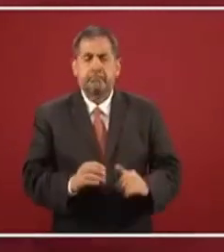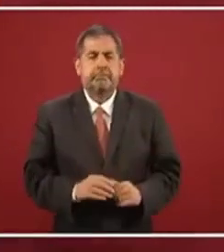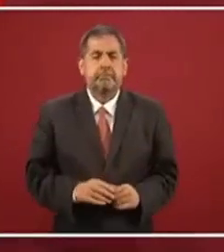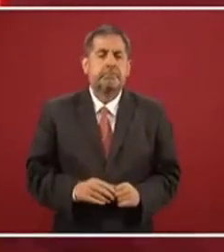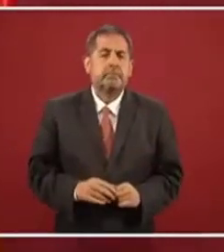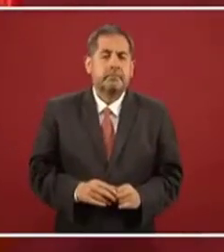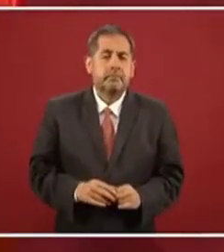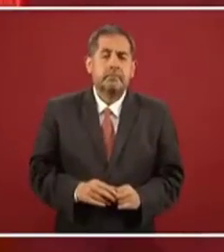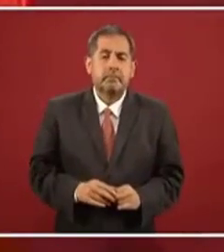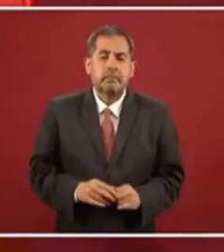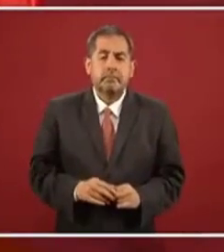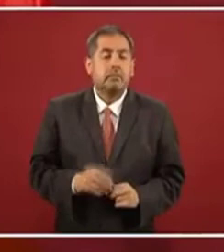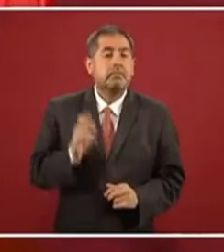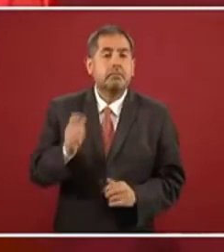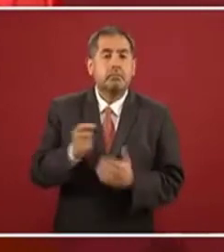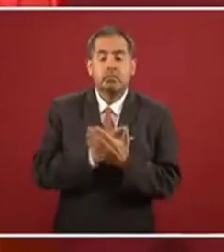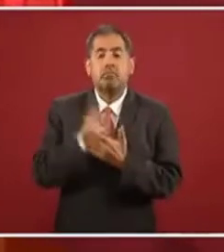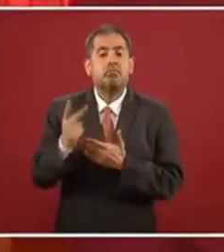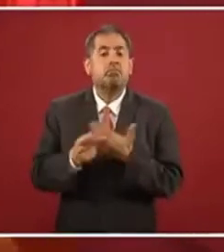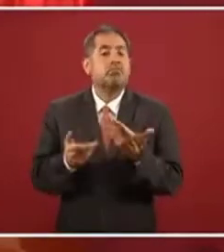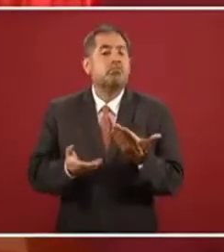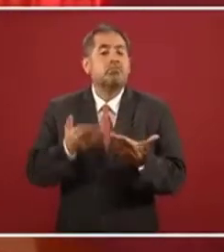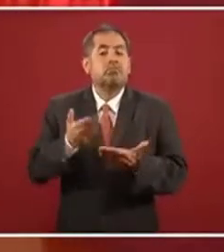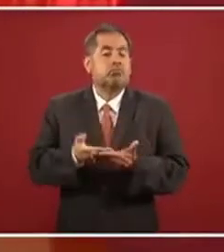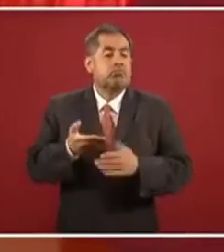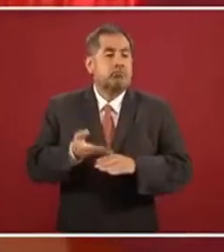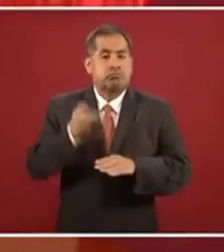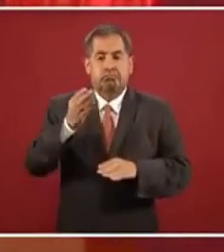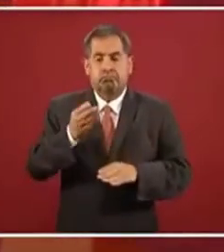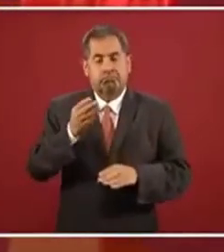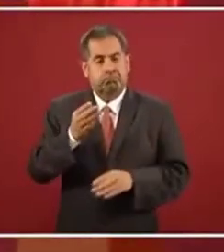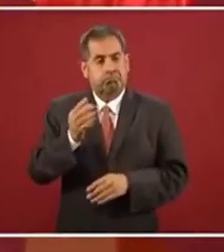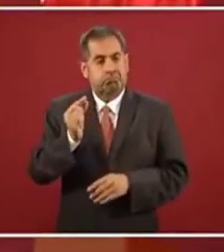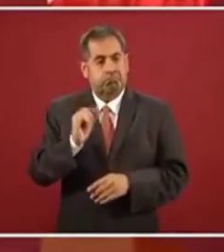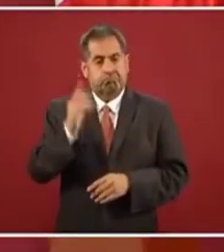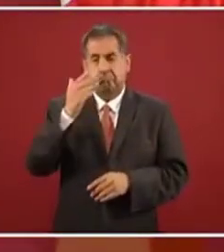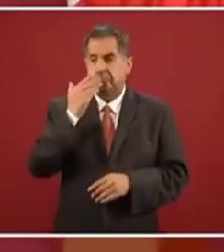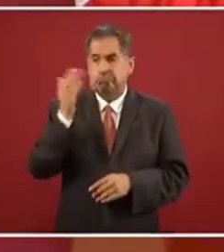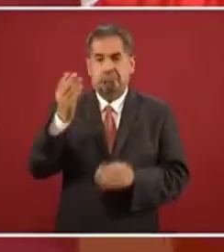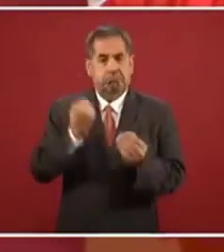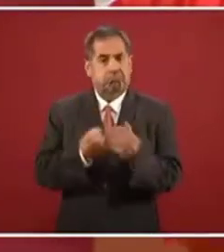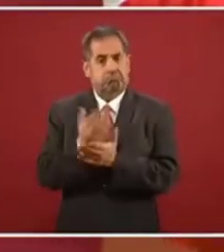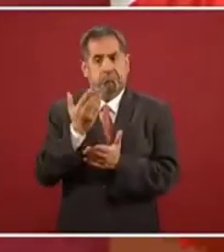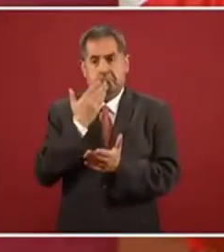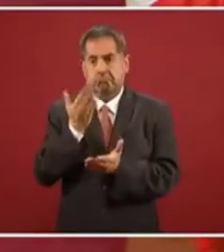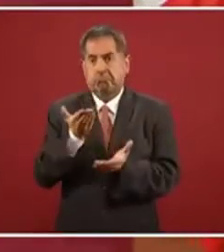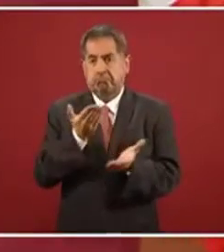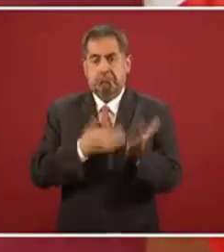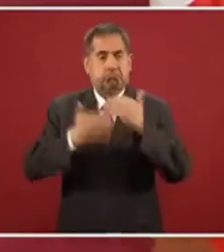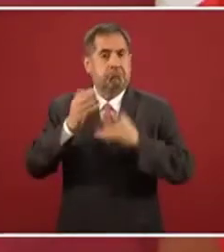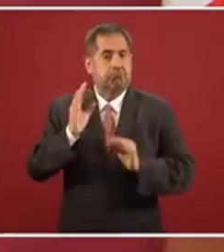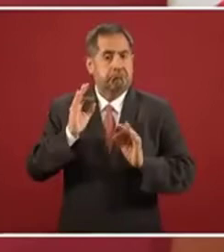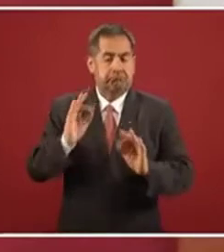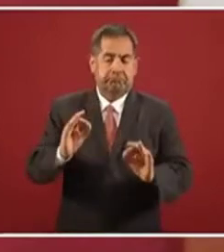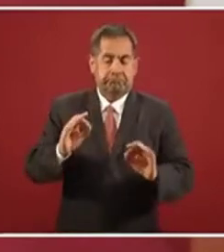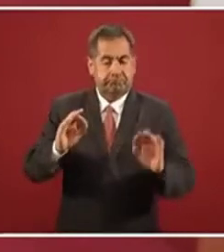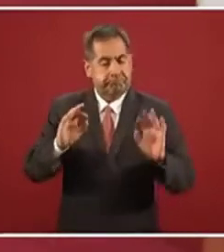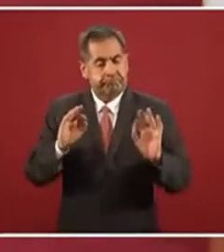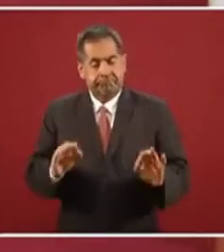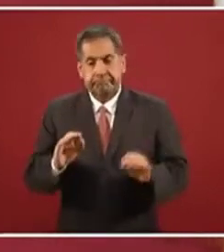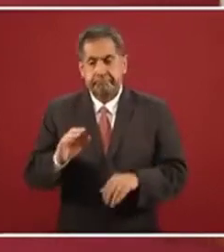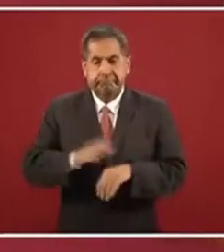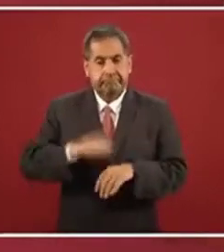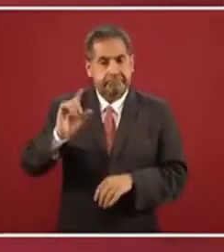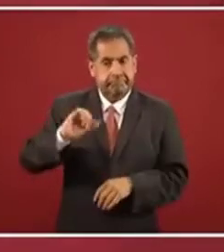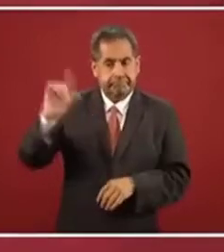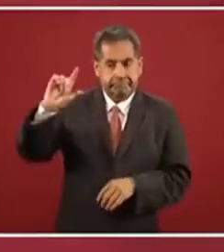Ha sido un programa muy exitoso, bien aplicado, muy